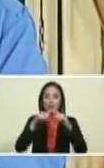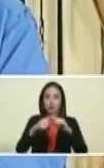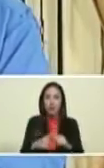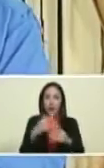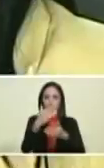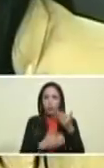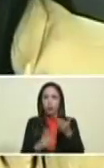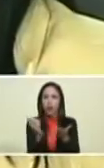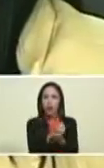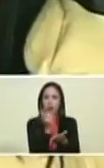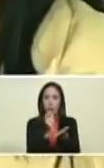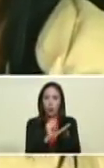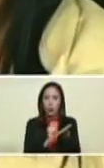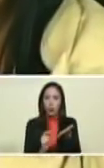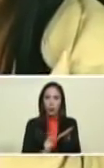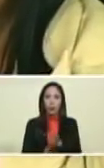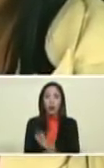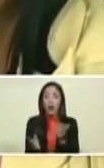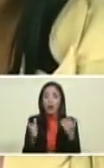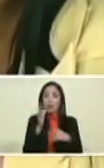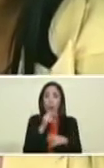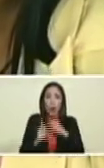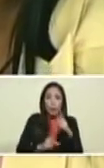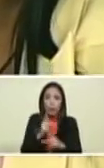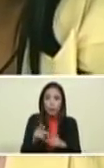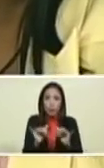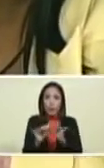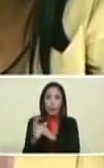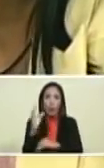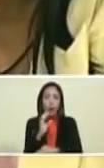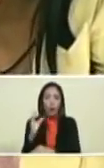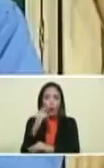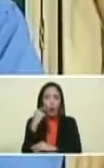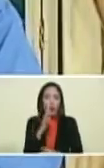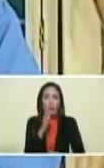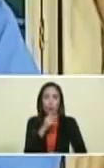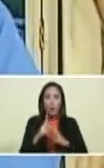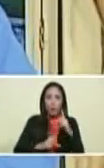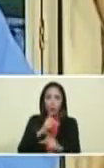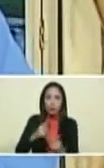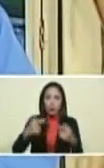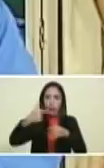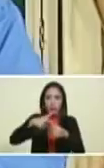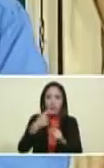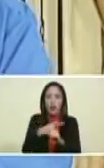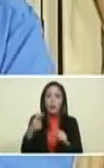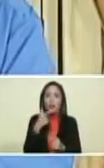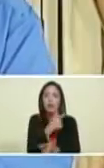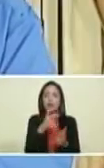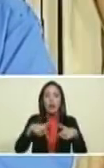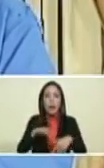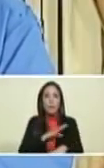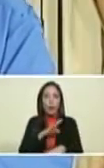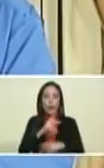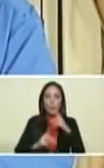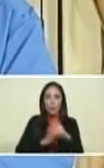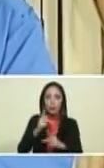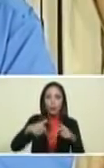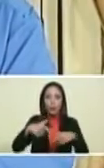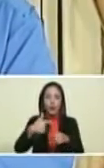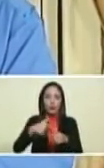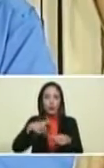libros. No producen gasolina y registran la gasolina venezolana como producida por ellos. ¿Ah? ¿Cómo se llama